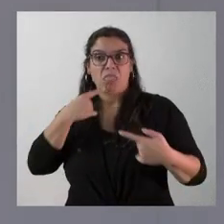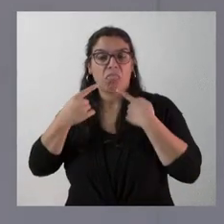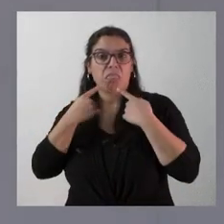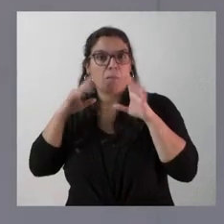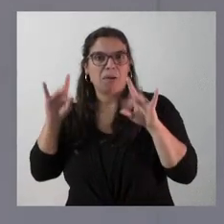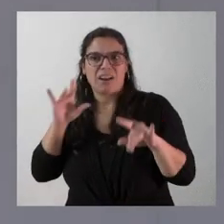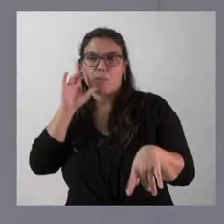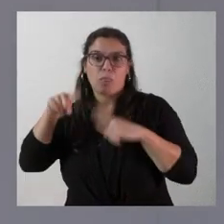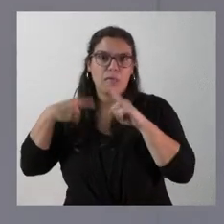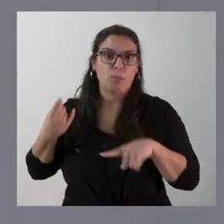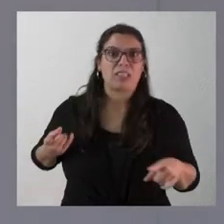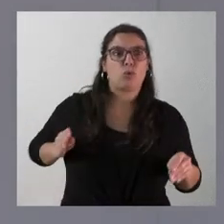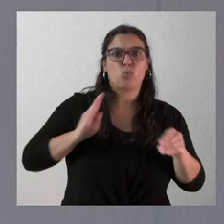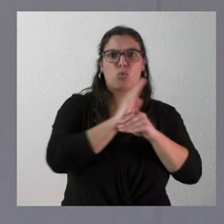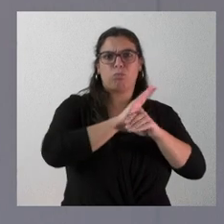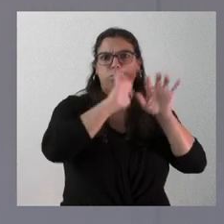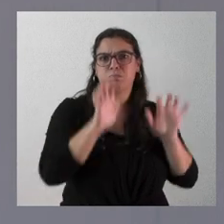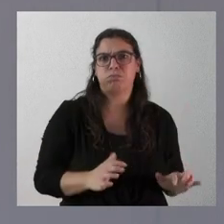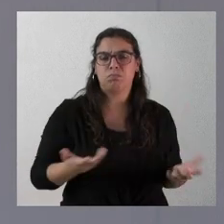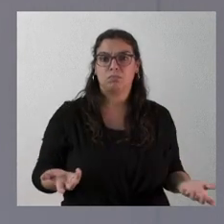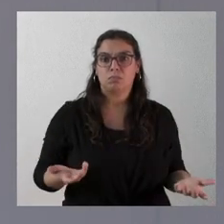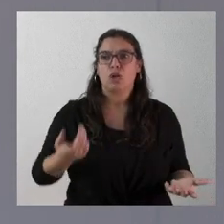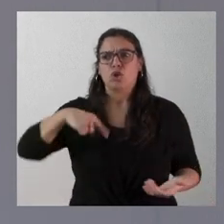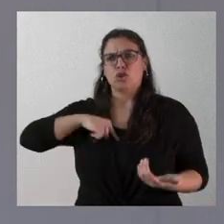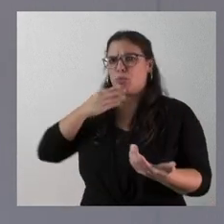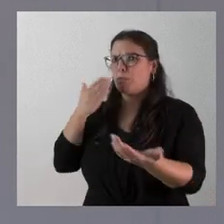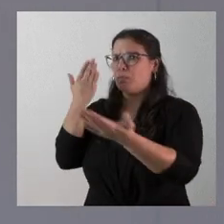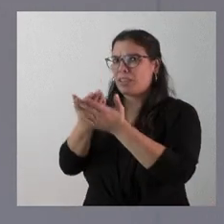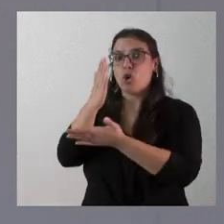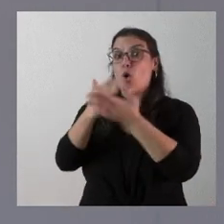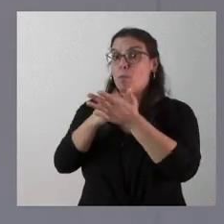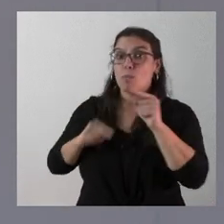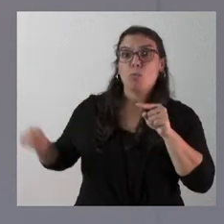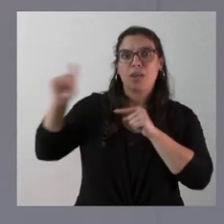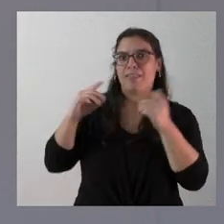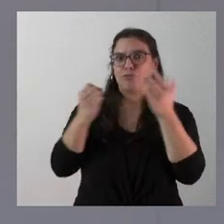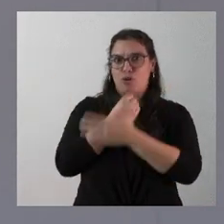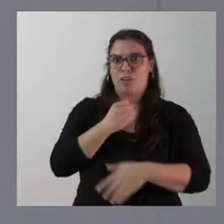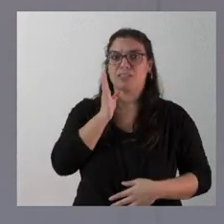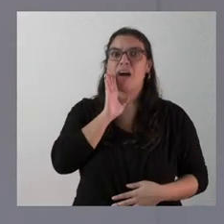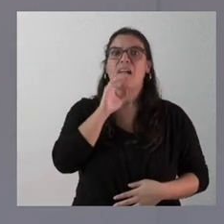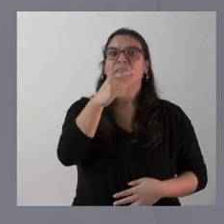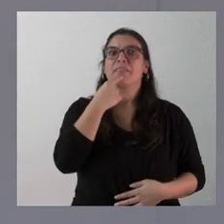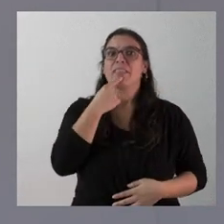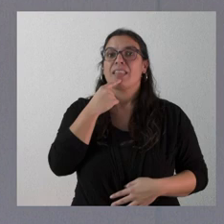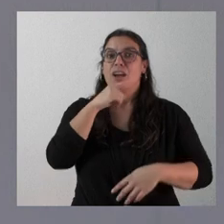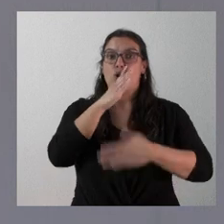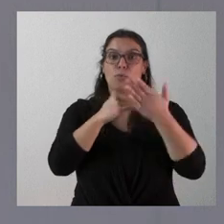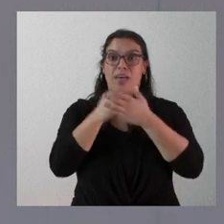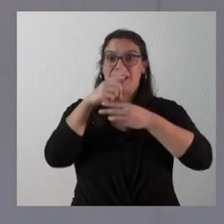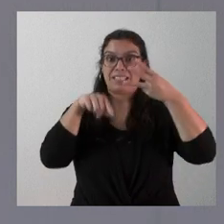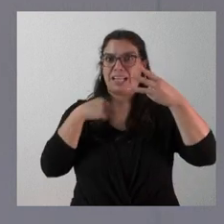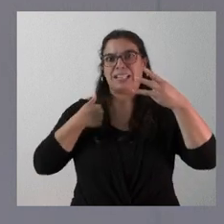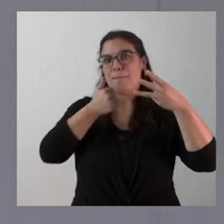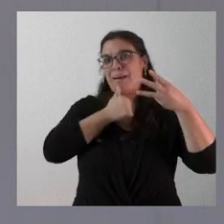públicos que prestamos las comunidades autónomas adecuadas esa es una demanda que hemos hecho todas las comunidades autónomas su compañero hablaba de tres comunidades autónomas que están ya perdiendo